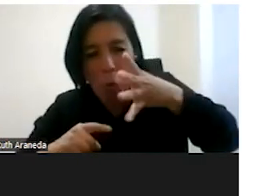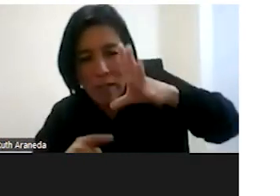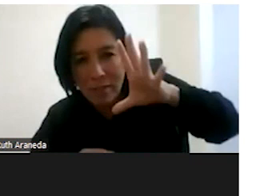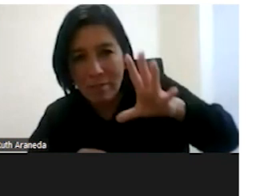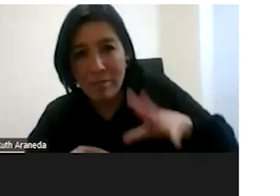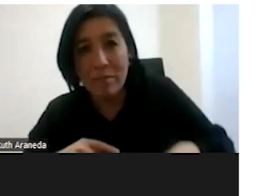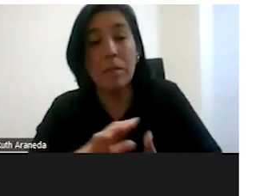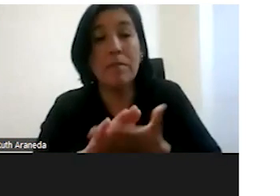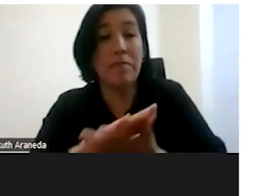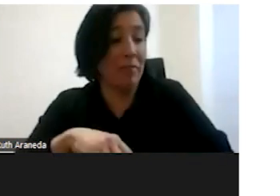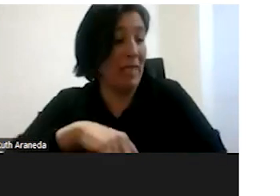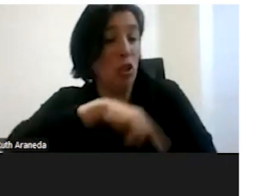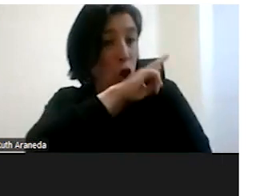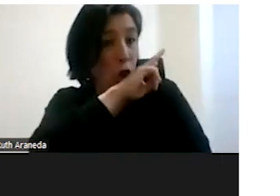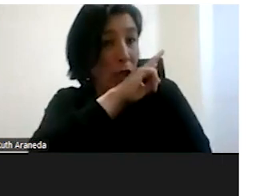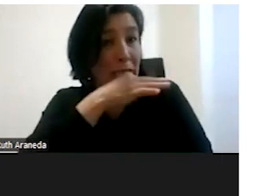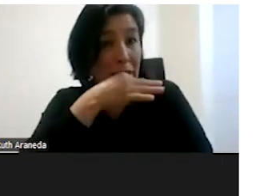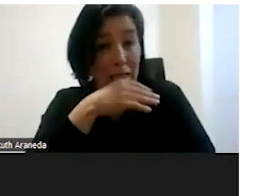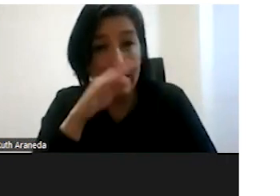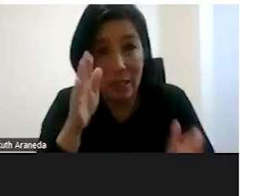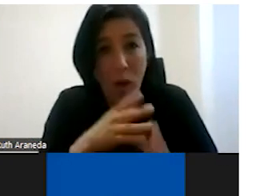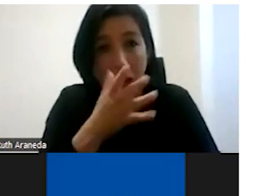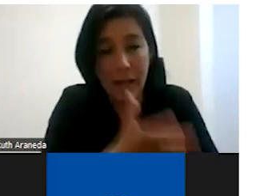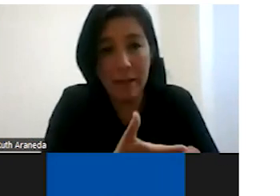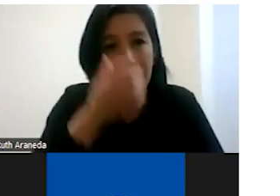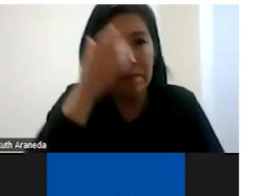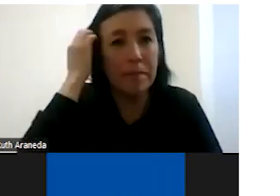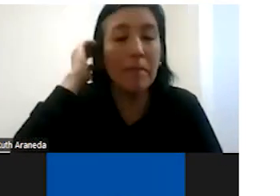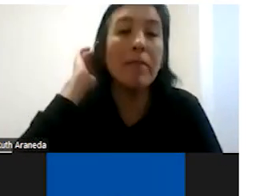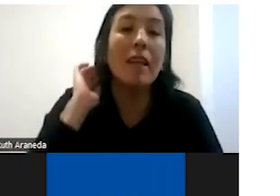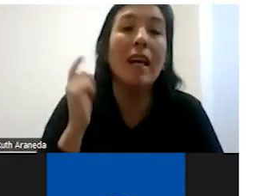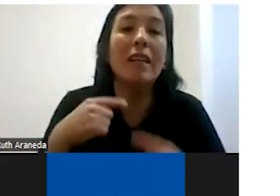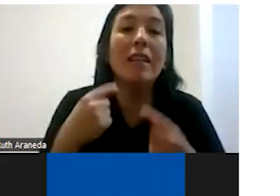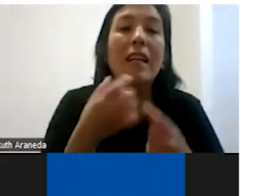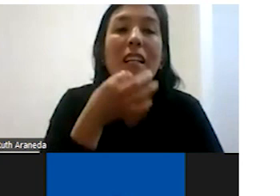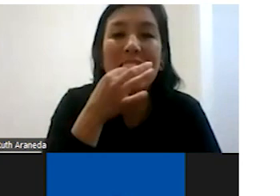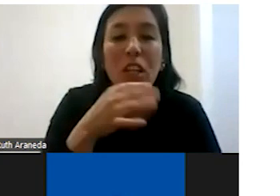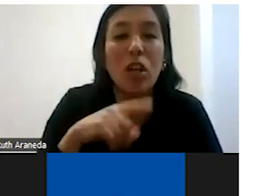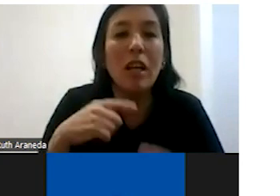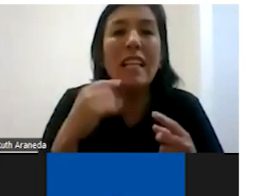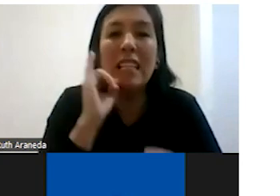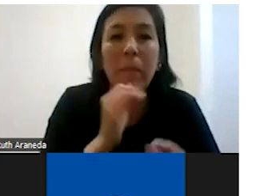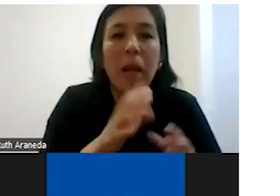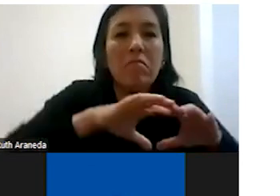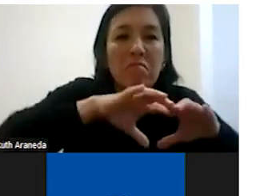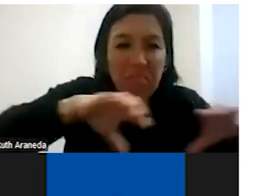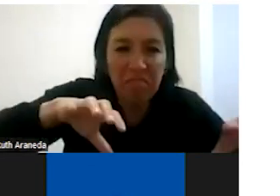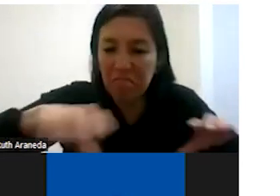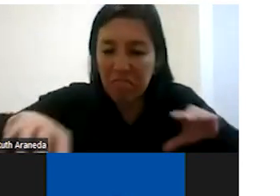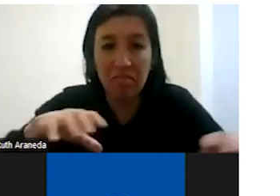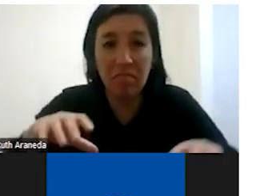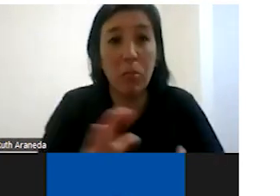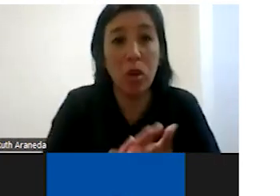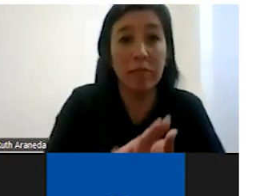es Ánimas y que ahora aparece todo junto. Nosotros nos encanta separar, ¿eh? Compartimiento estanco, así. Bato, antes era